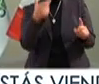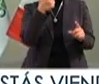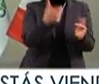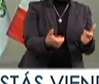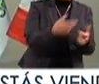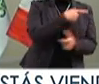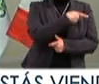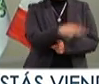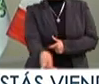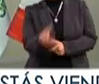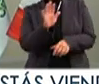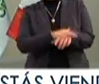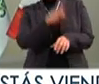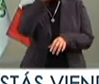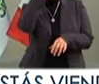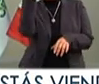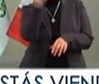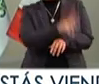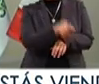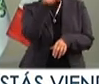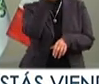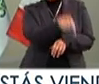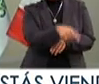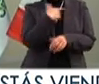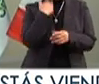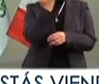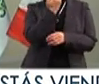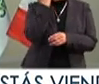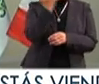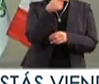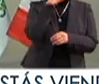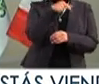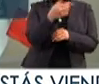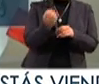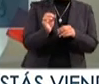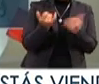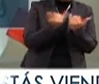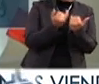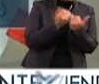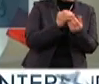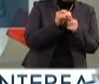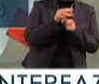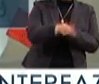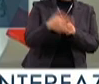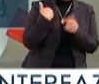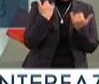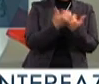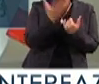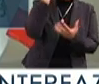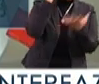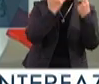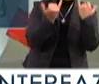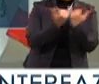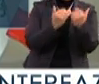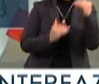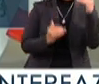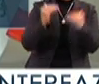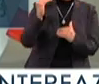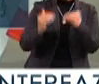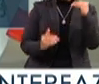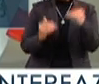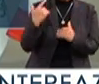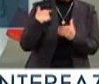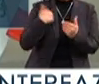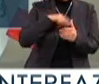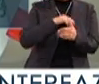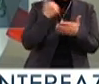y pobres son las más acusadas del mundo. Y la escuela, en alguna medida, ha sido a veces la perpetuadora de esa desigualdad. Nosotros estamos trabajando